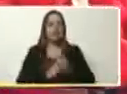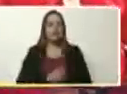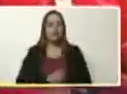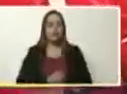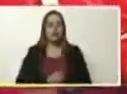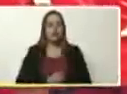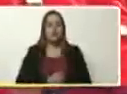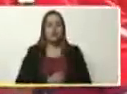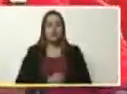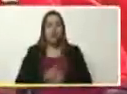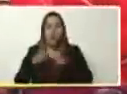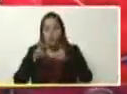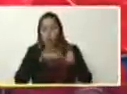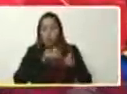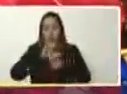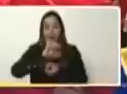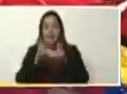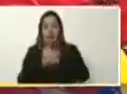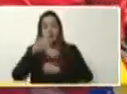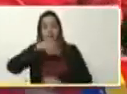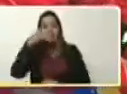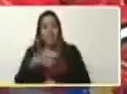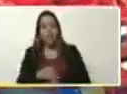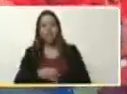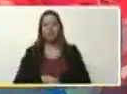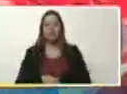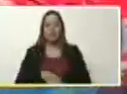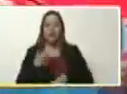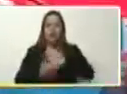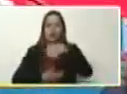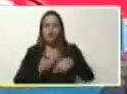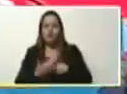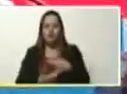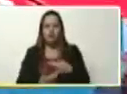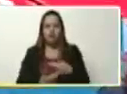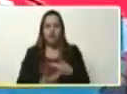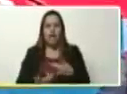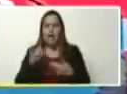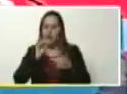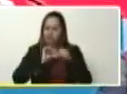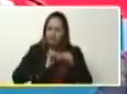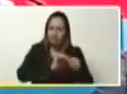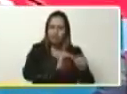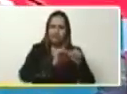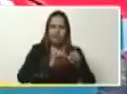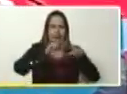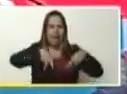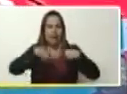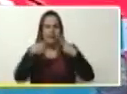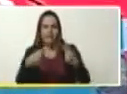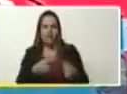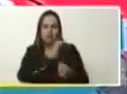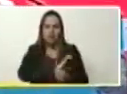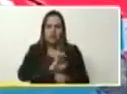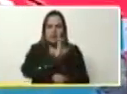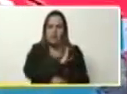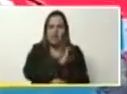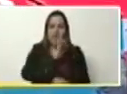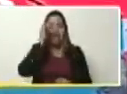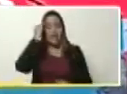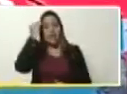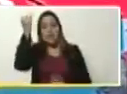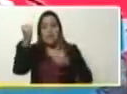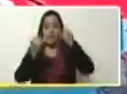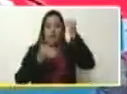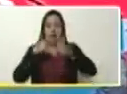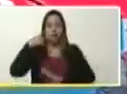nuevo, de los cambios, de la verdad. Es una revolución que va permanentemente renovando sus energías, sus ideas,